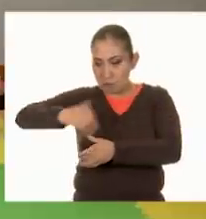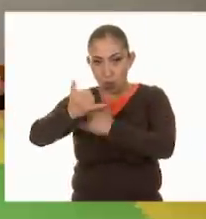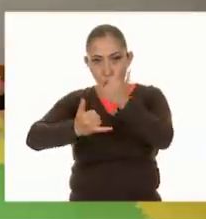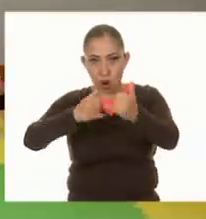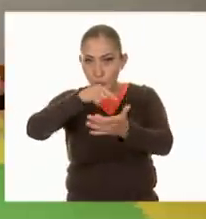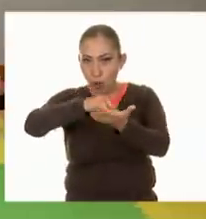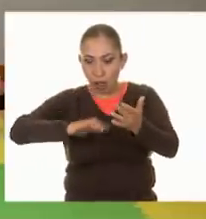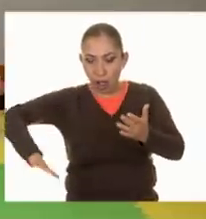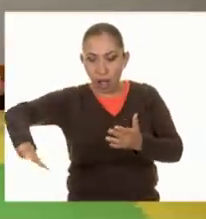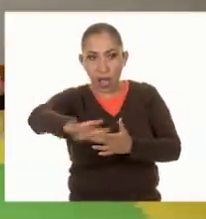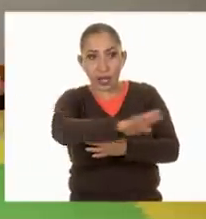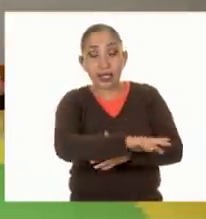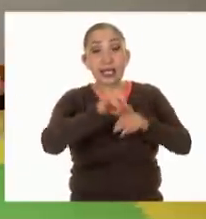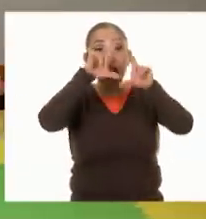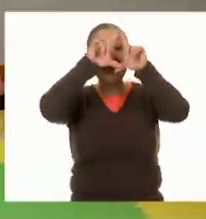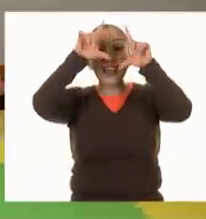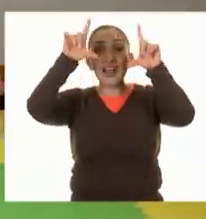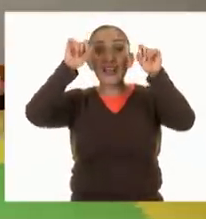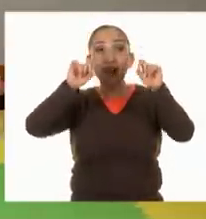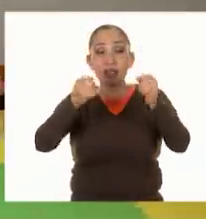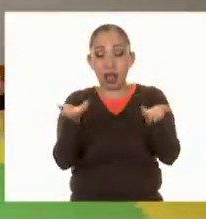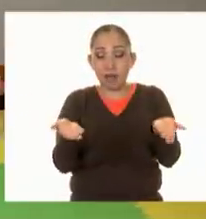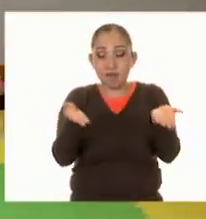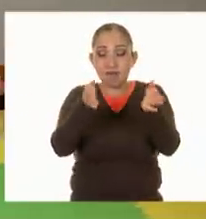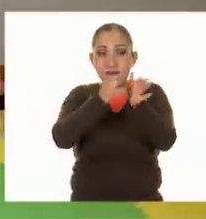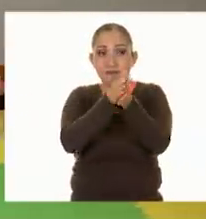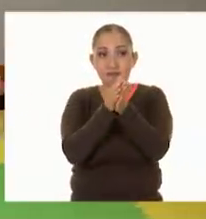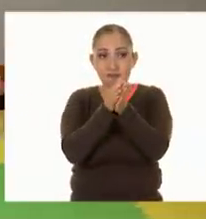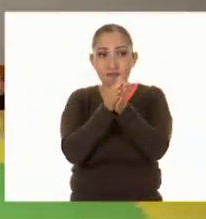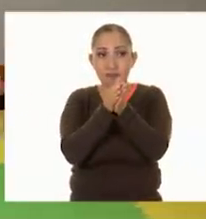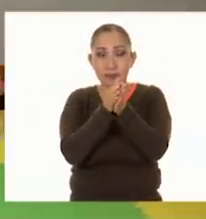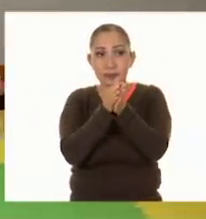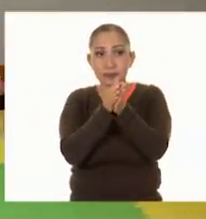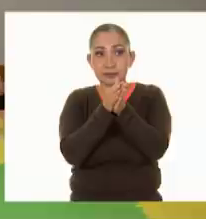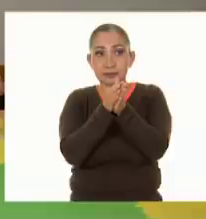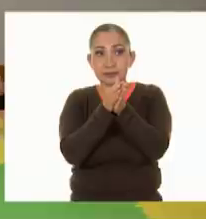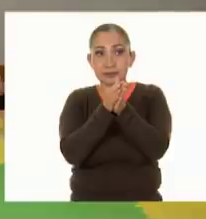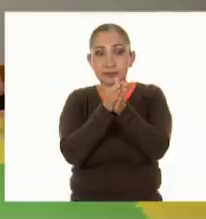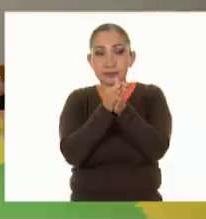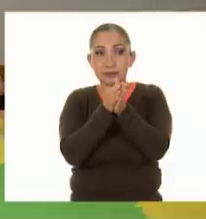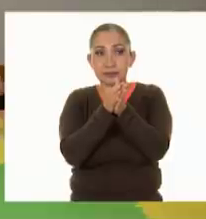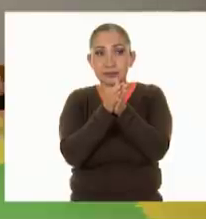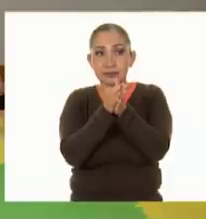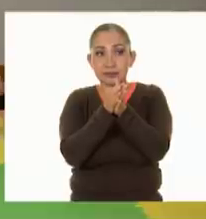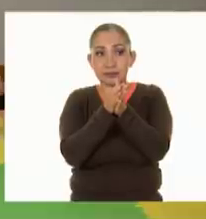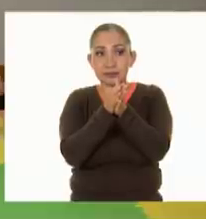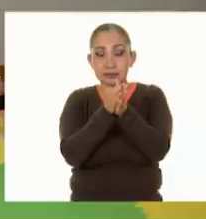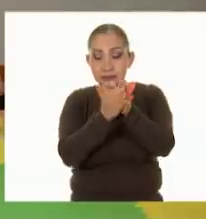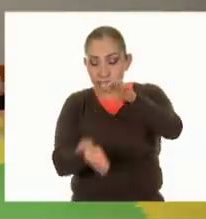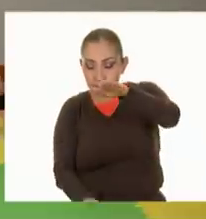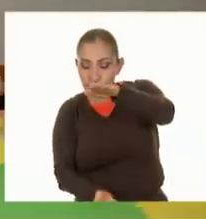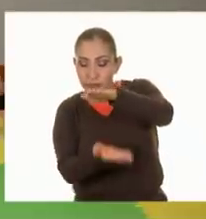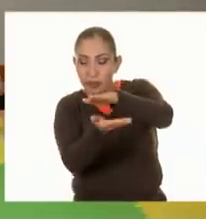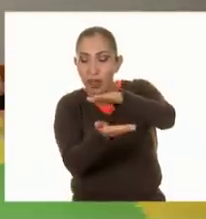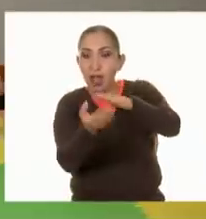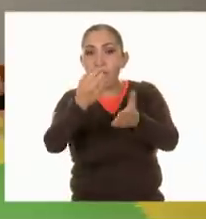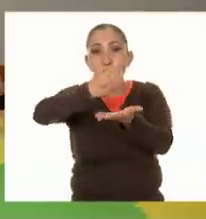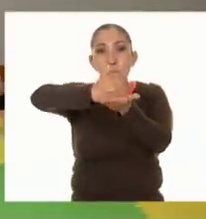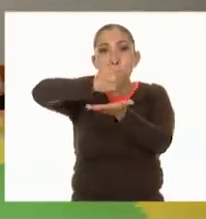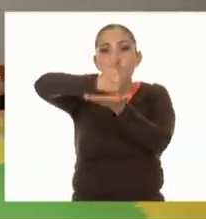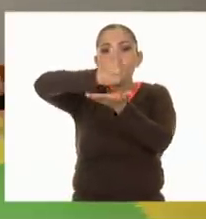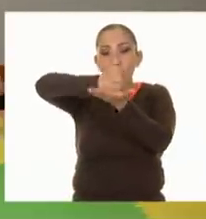y cada una de las tarjetas debes doblarla y colocarla debajo de las